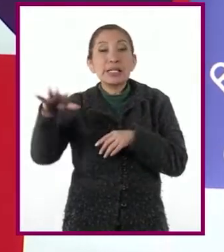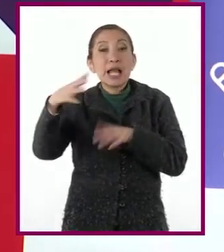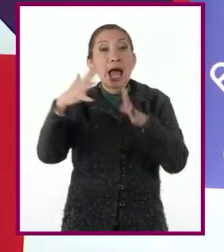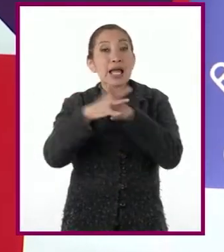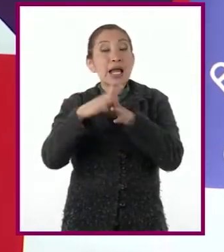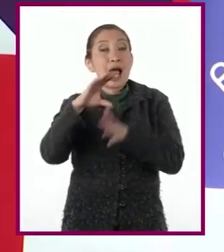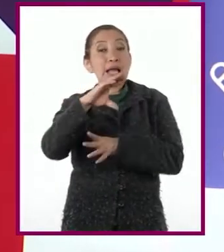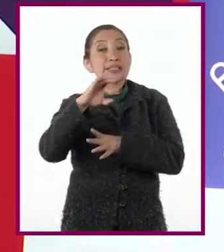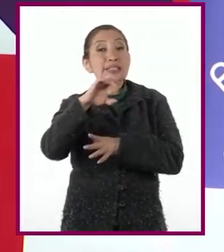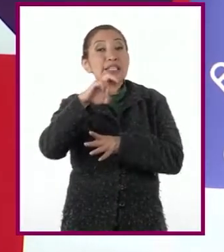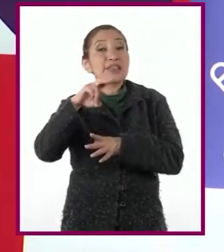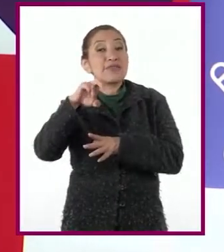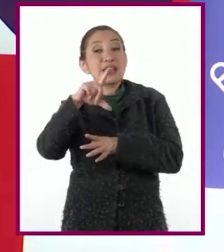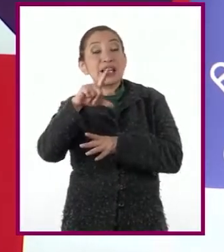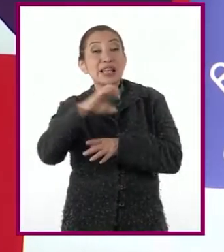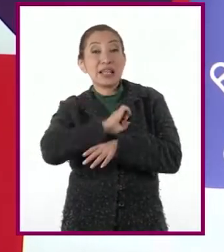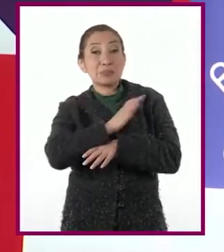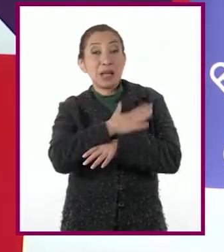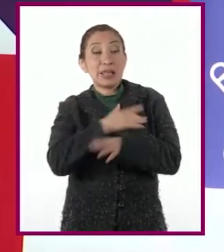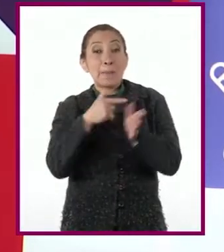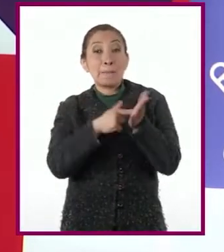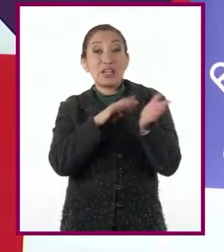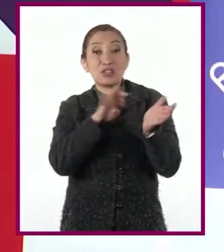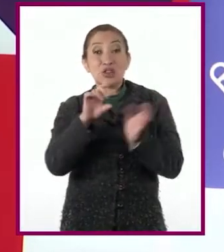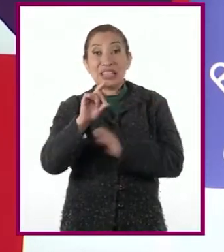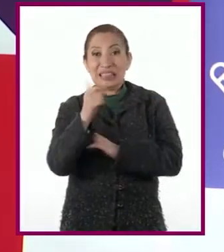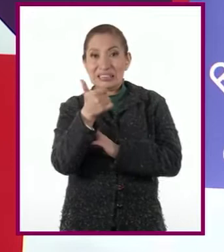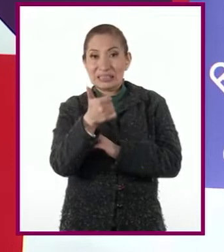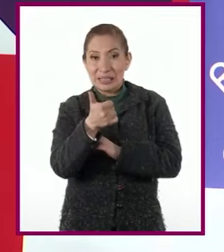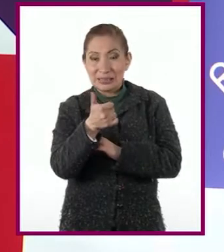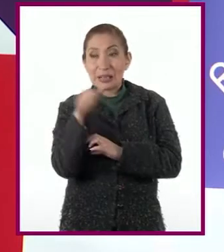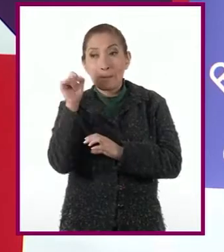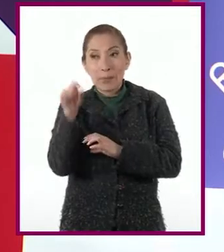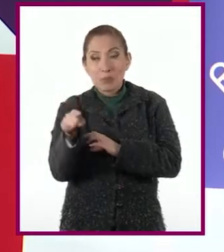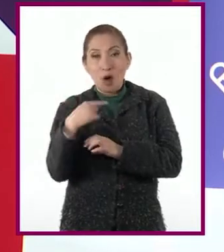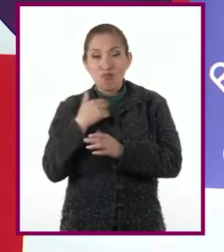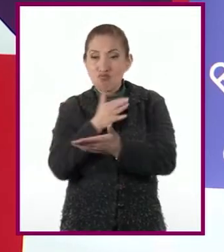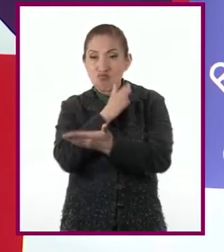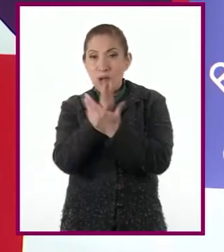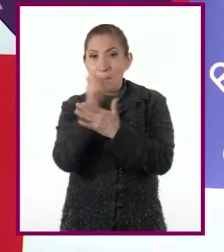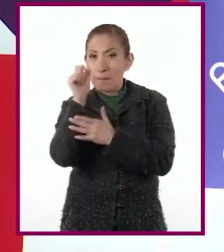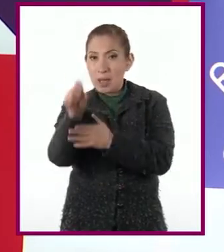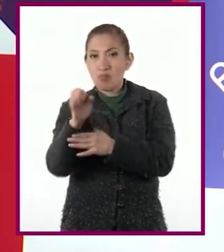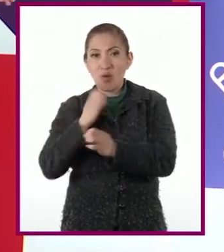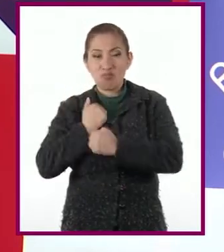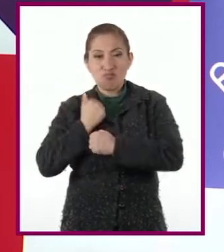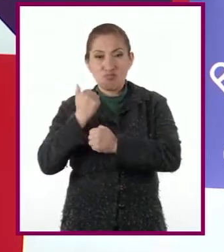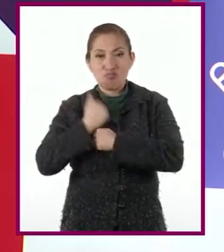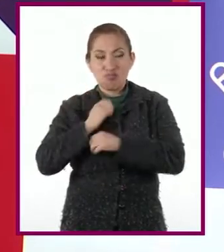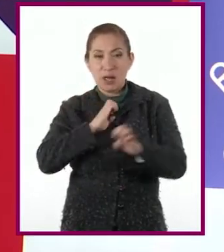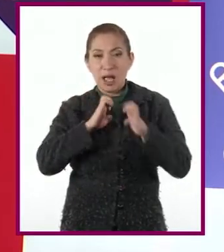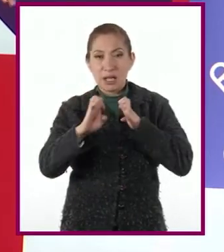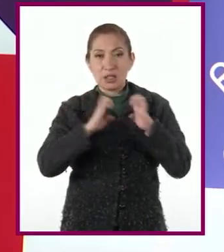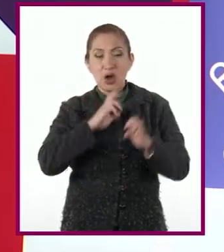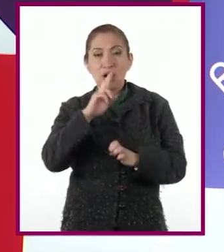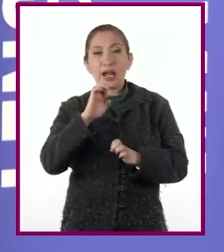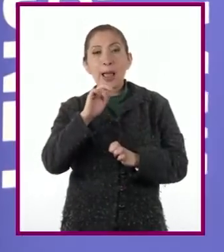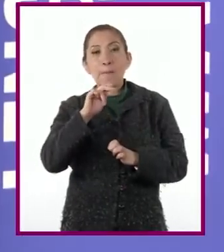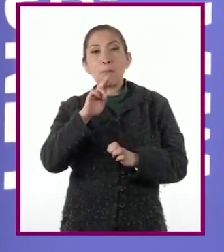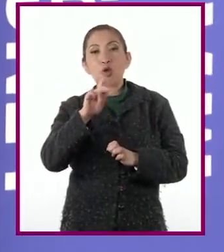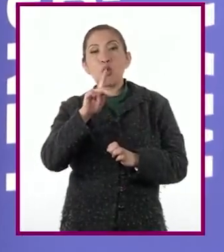Guerra Civil Española de 1936, en la que se alistó como parte de las filas del ejército